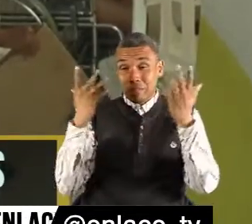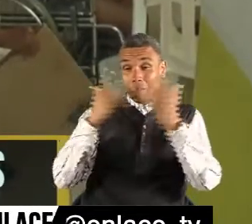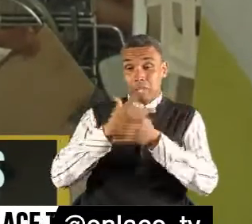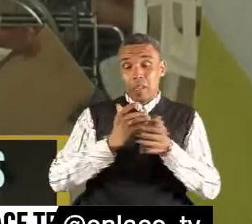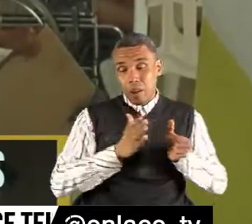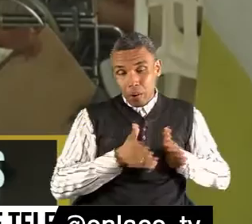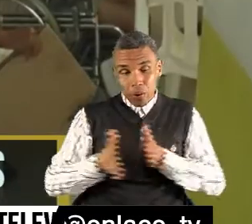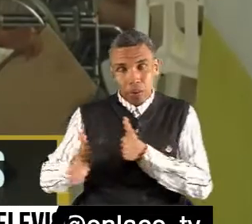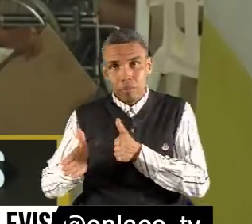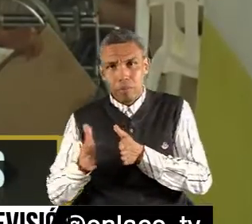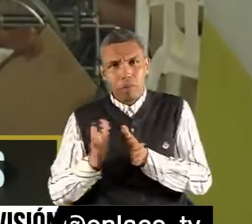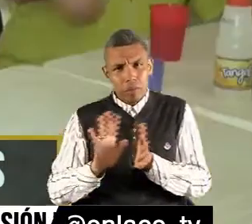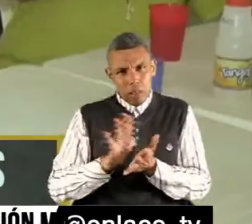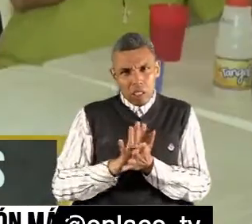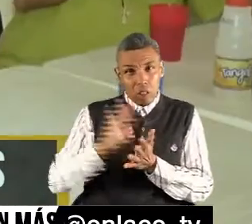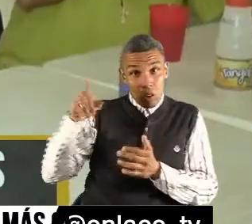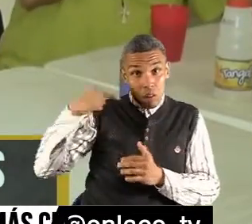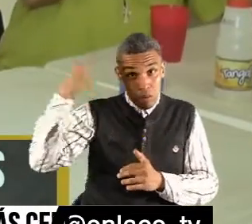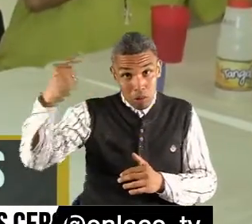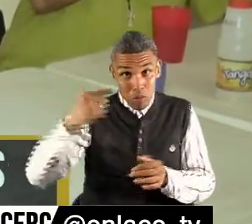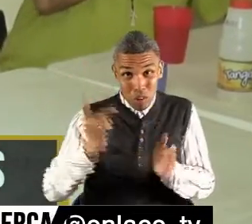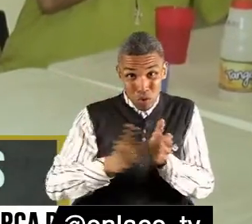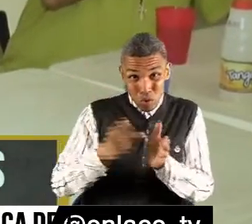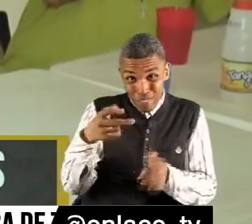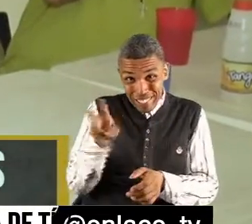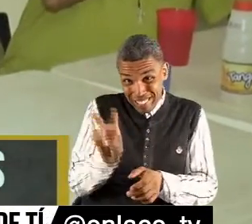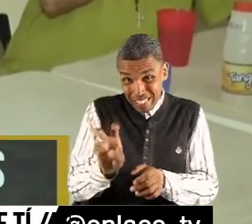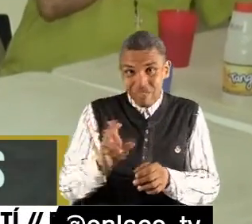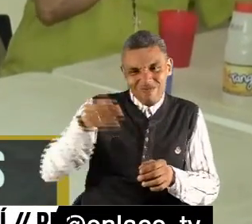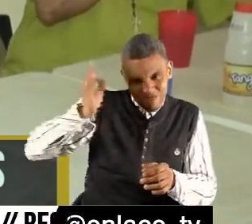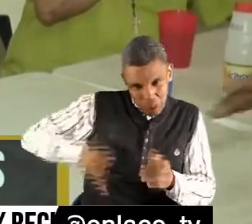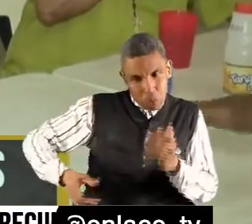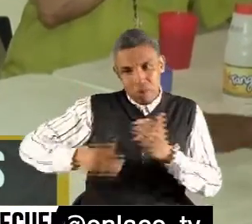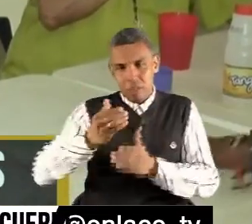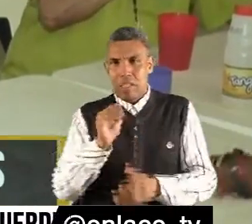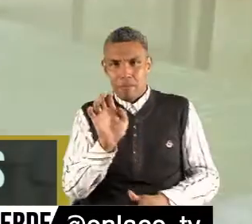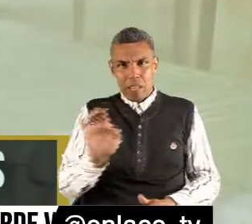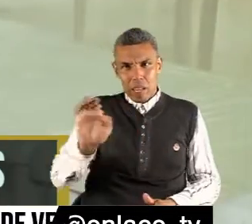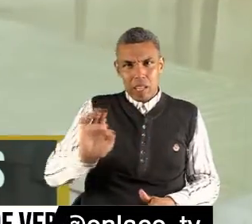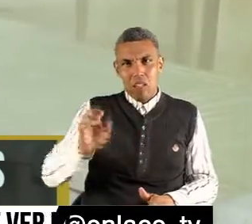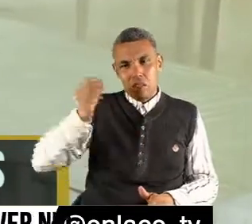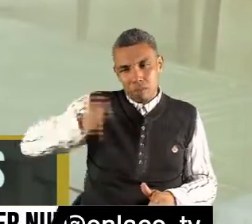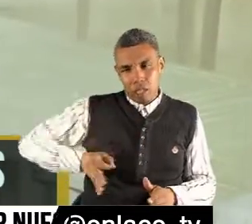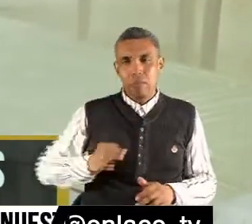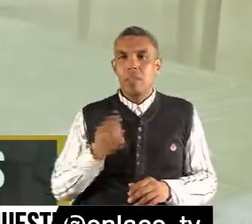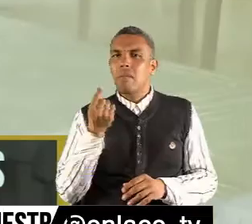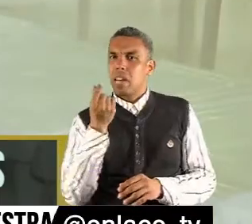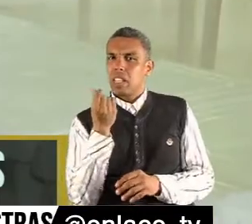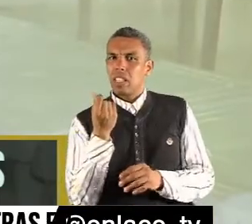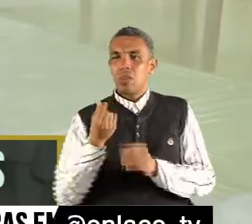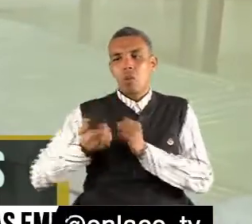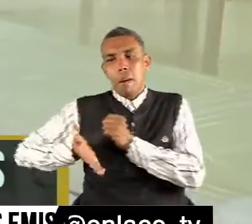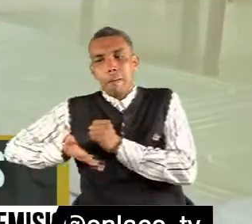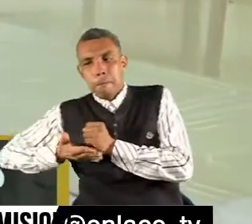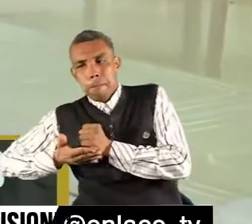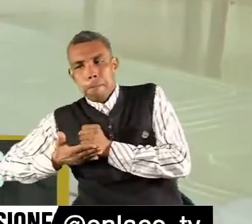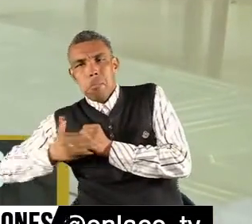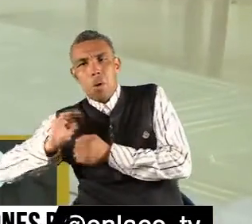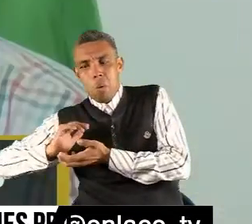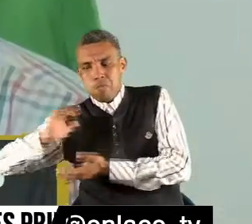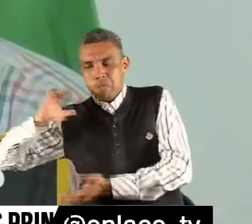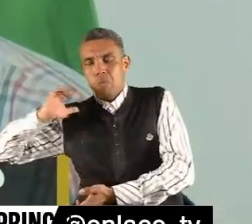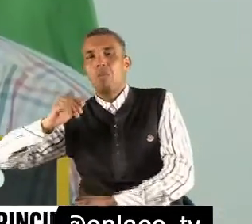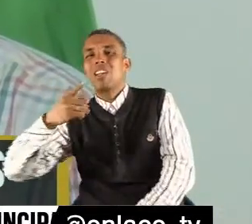que necesitamos como inversión para ese proceso 16.000 millones de pesos. Vale